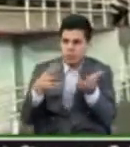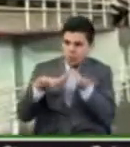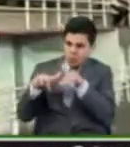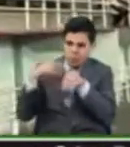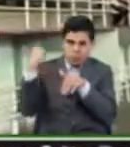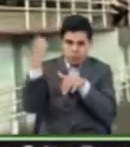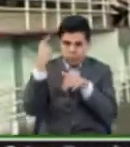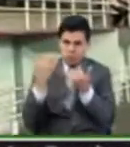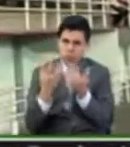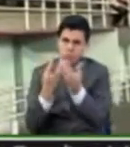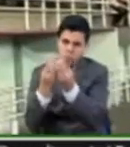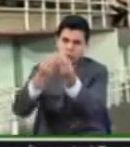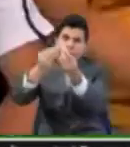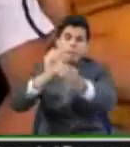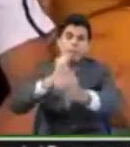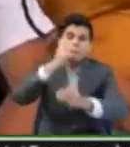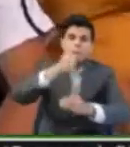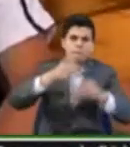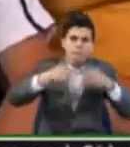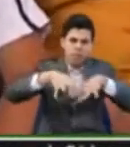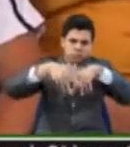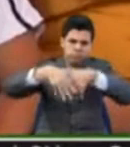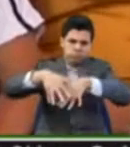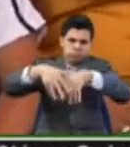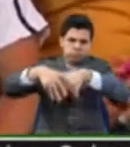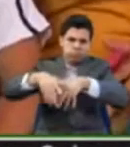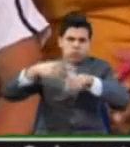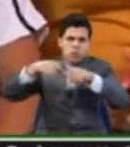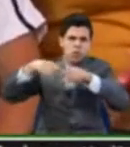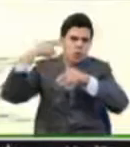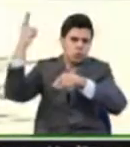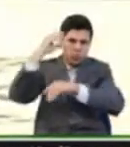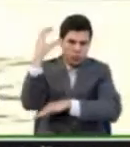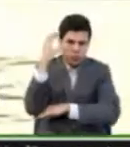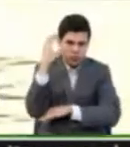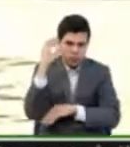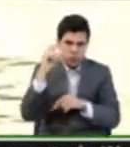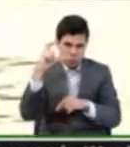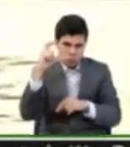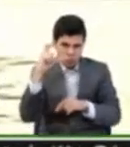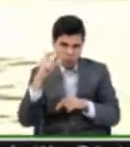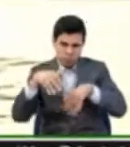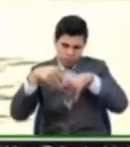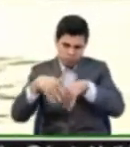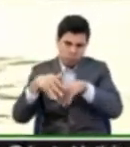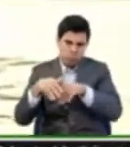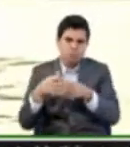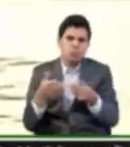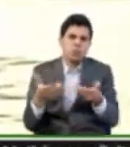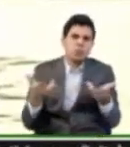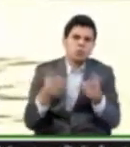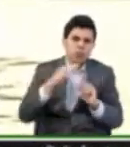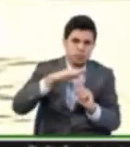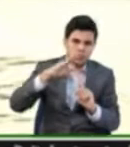Para mañana se tiene presupuestado hacer marchas por las diferentes calles de la ciudad. Dos puntos cruciales, inicialmente la redoma de la terminal